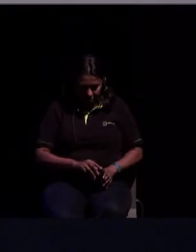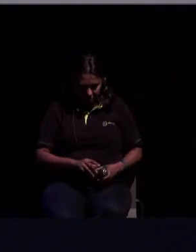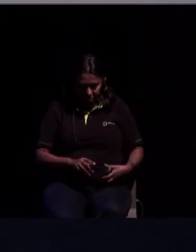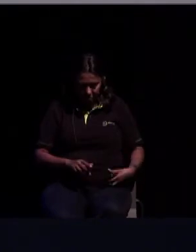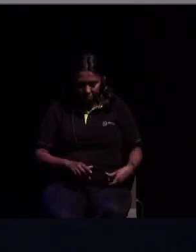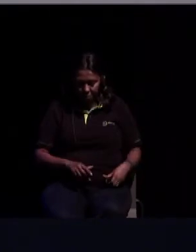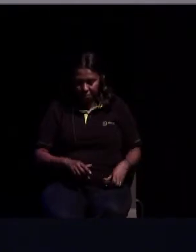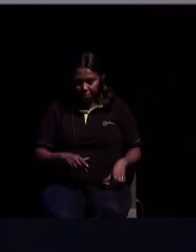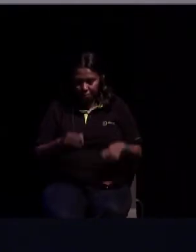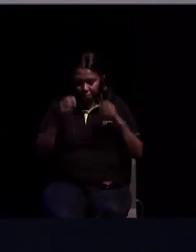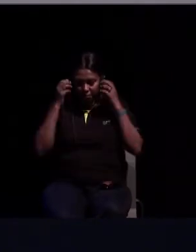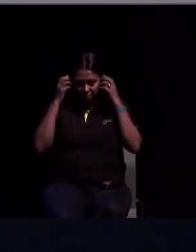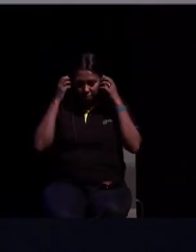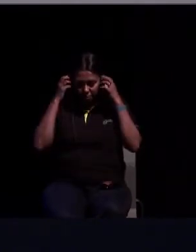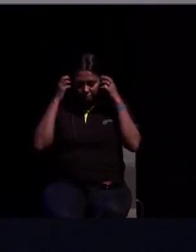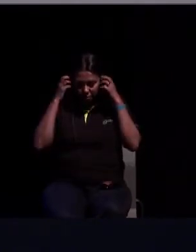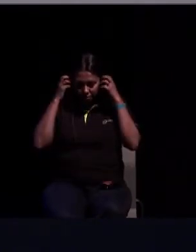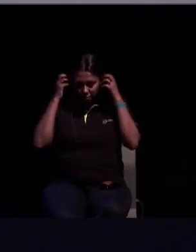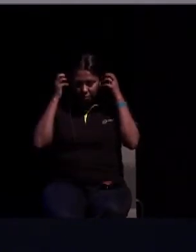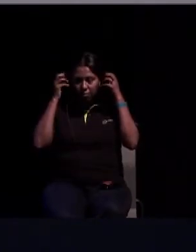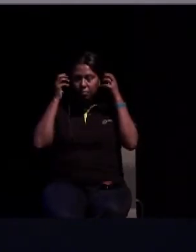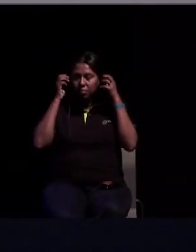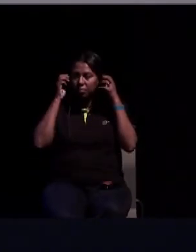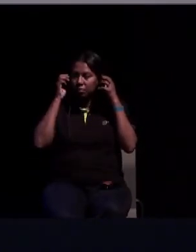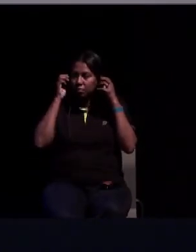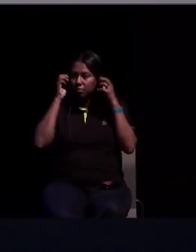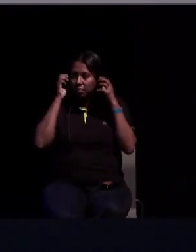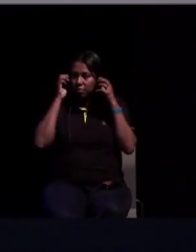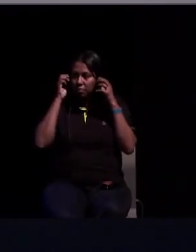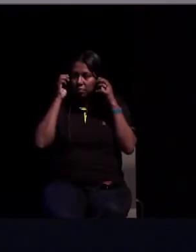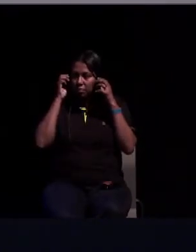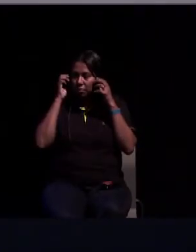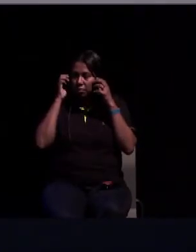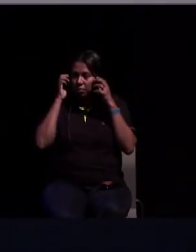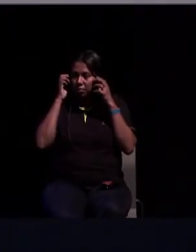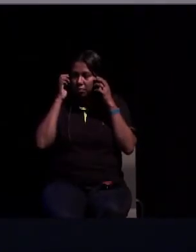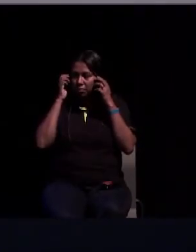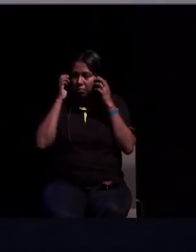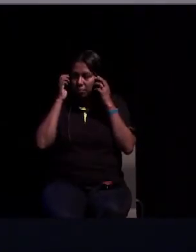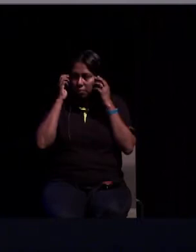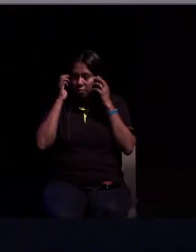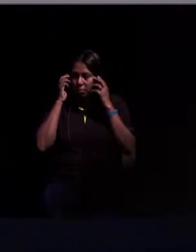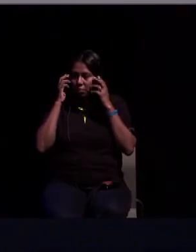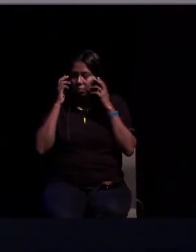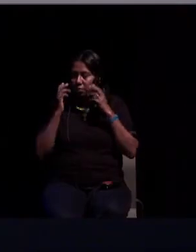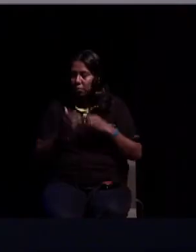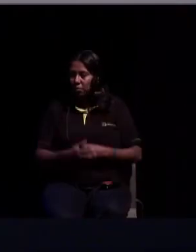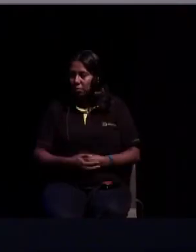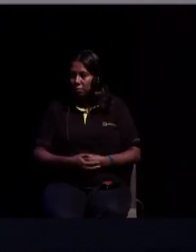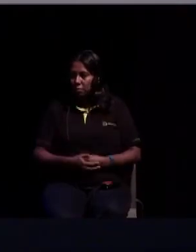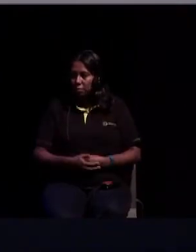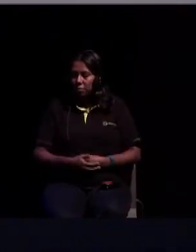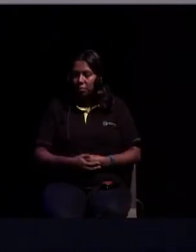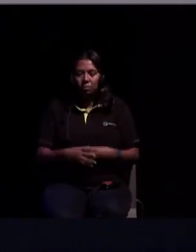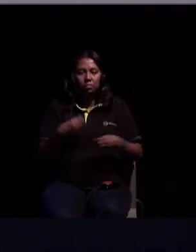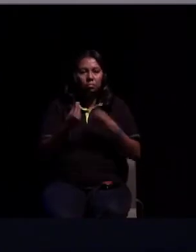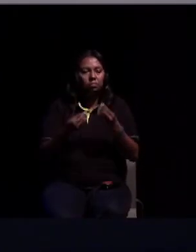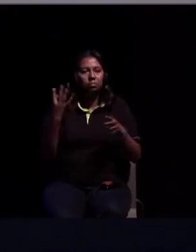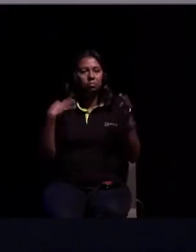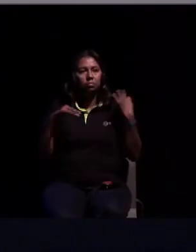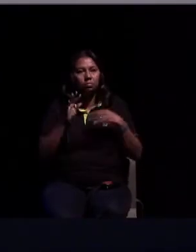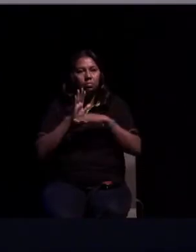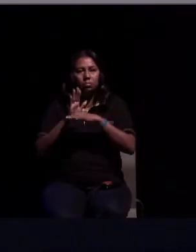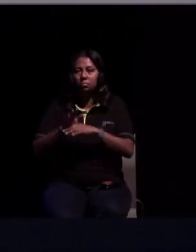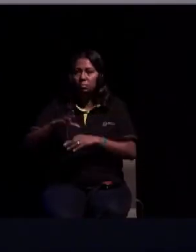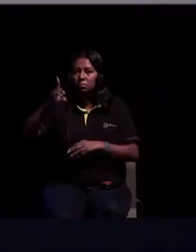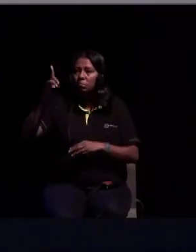hacer efectivos esos derechos que no están siendo ejercidos en las diferentes sociedades.